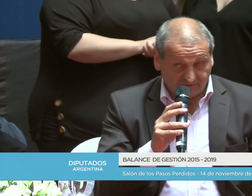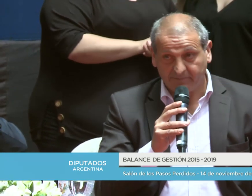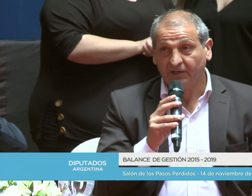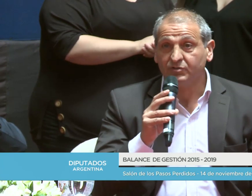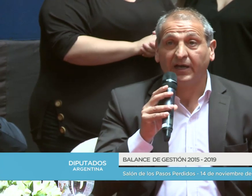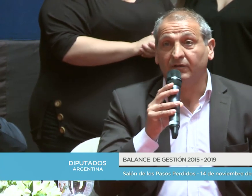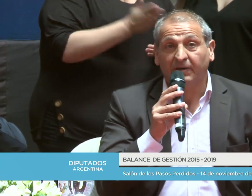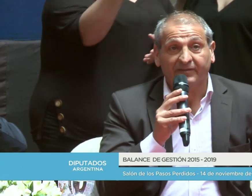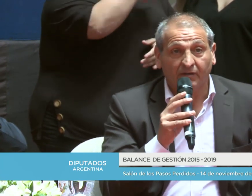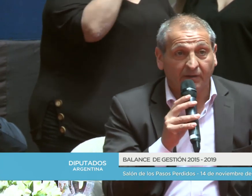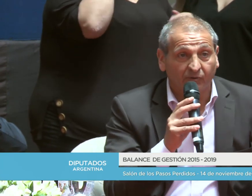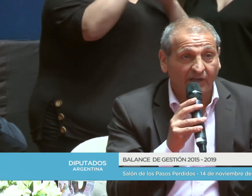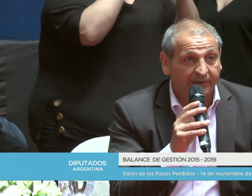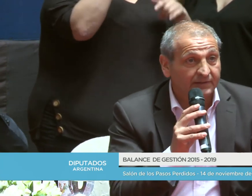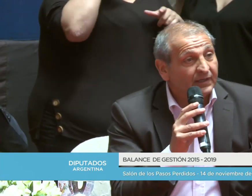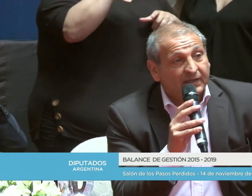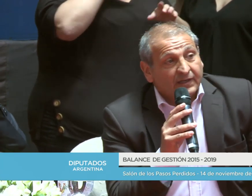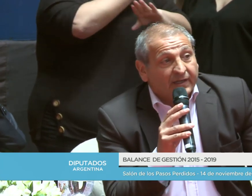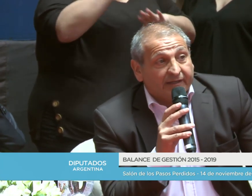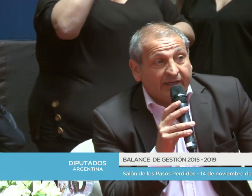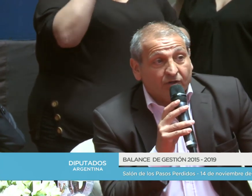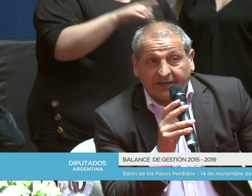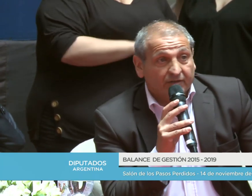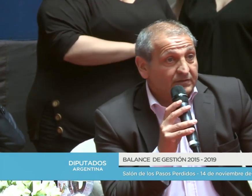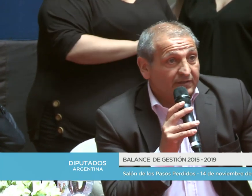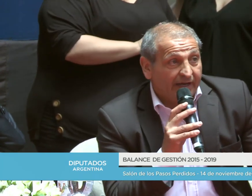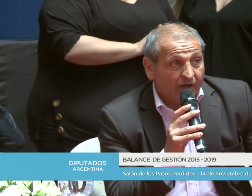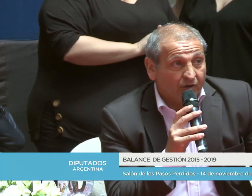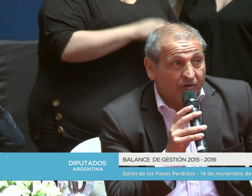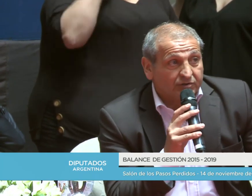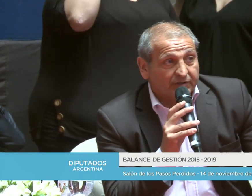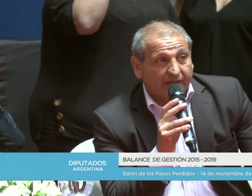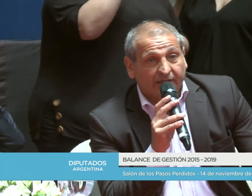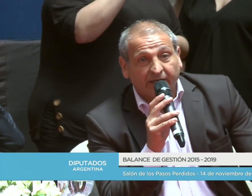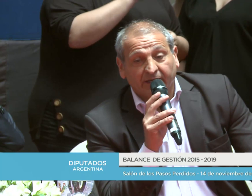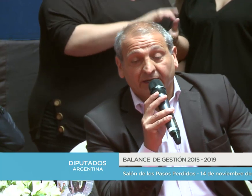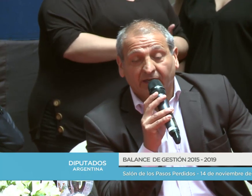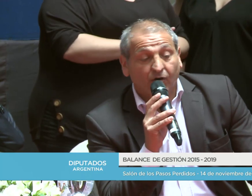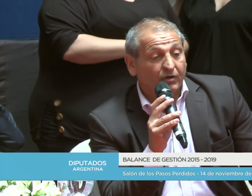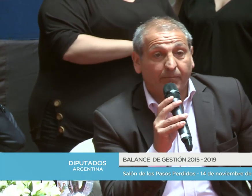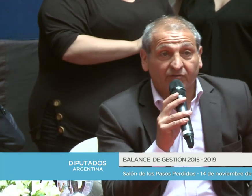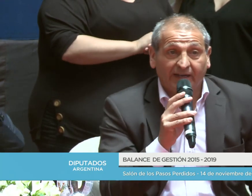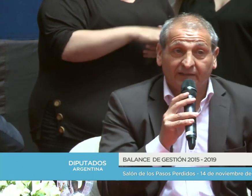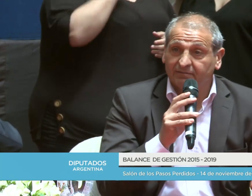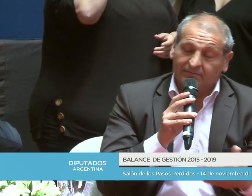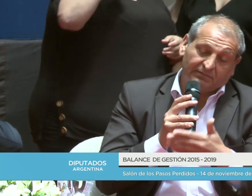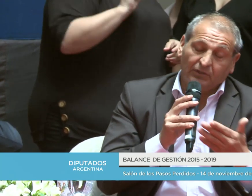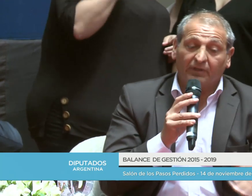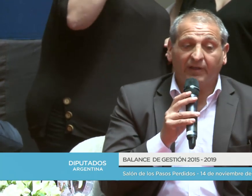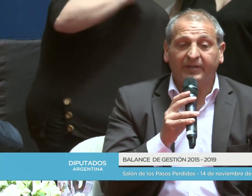todos los que ya me han escuchado y ha pasado el tiempo saben que no creo en los logros